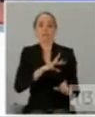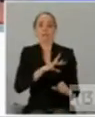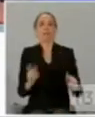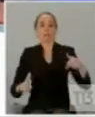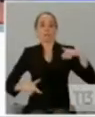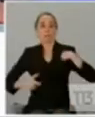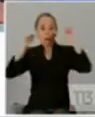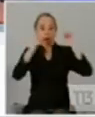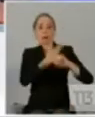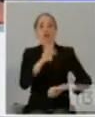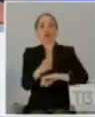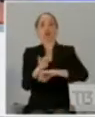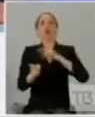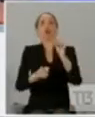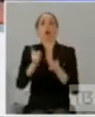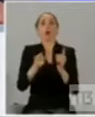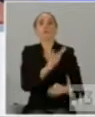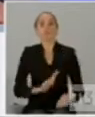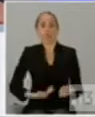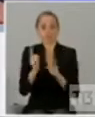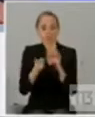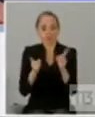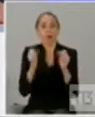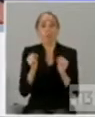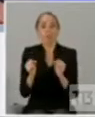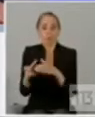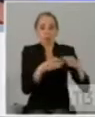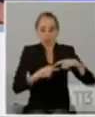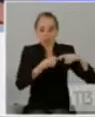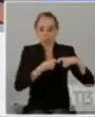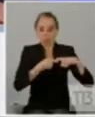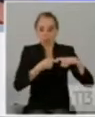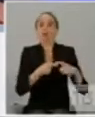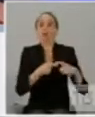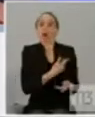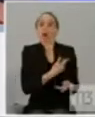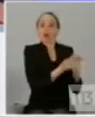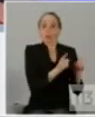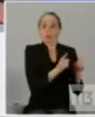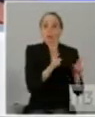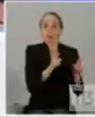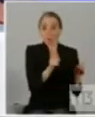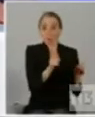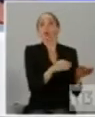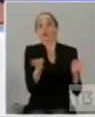y cuidar nuestras relaciones, porque tenemos que gobernar, porque al otro lado hay una amenaza